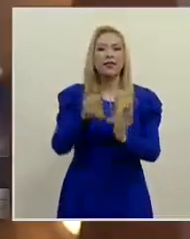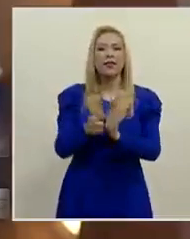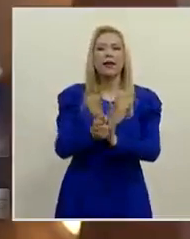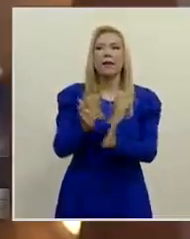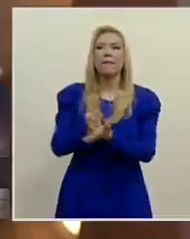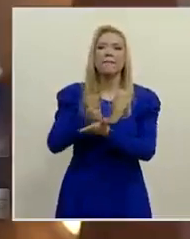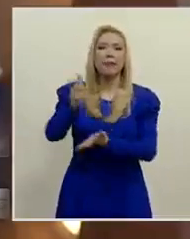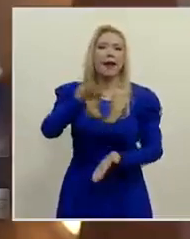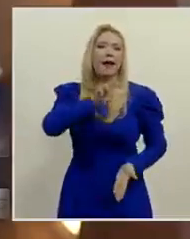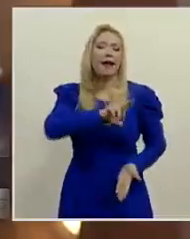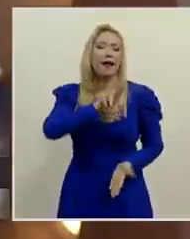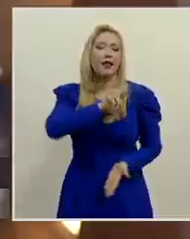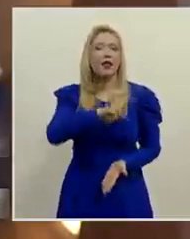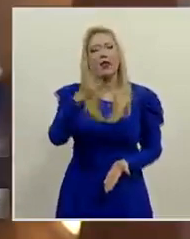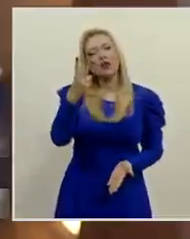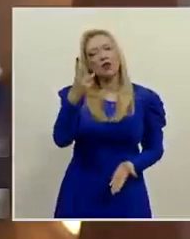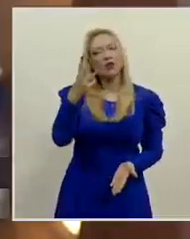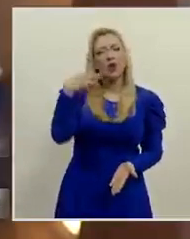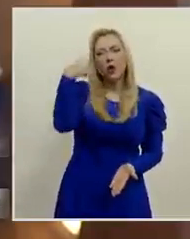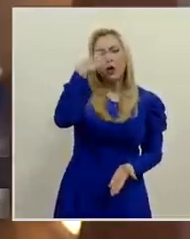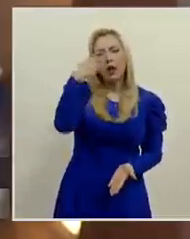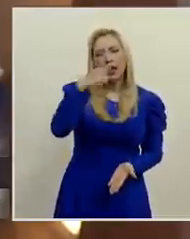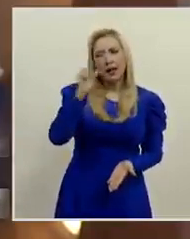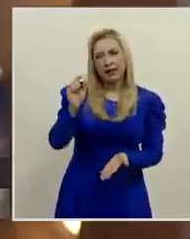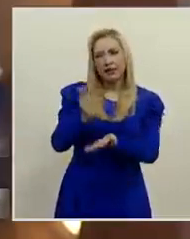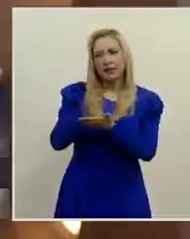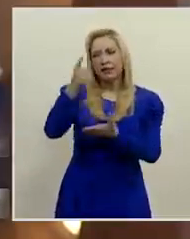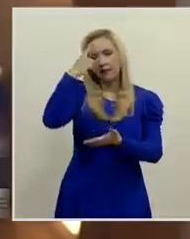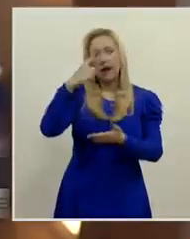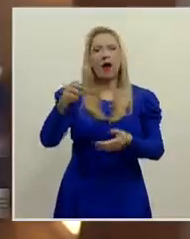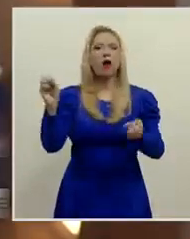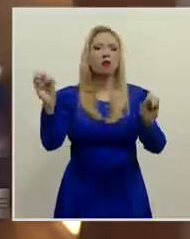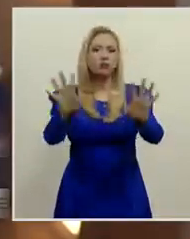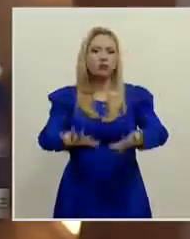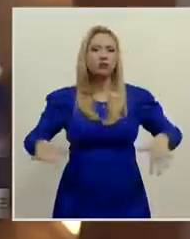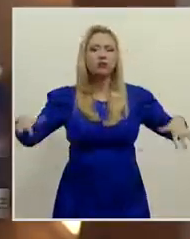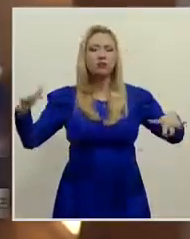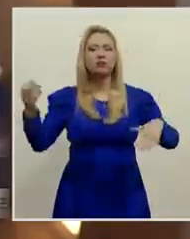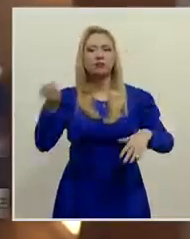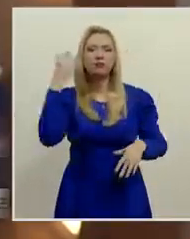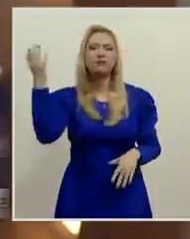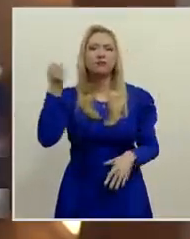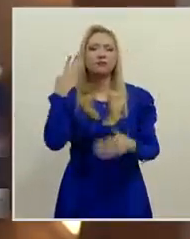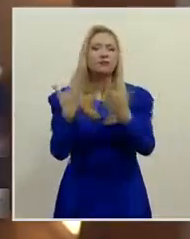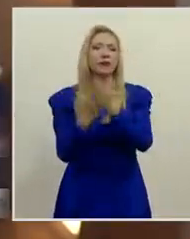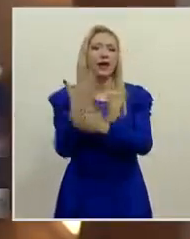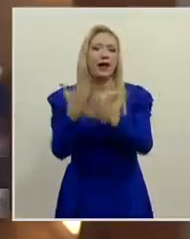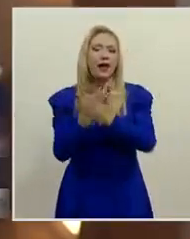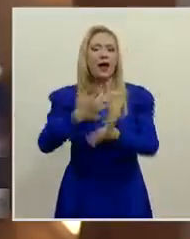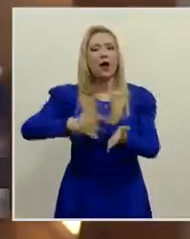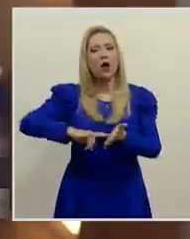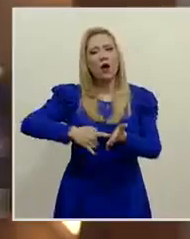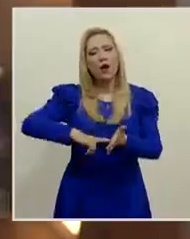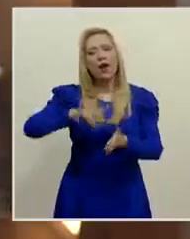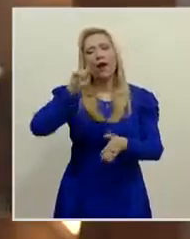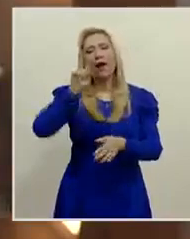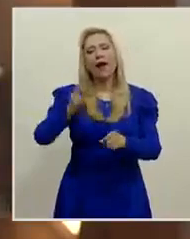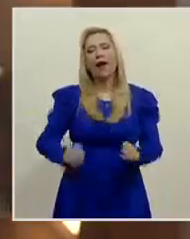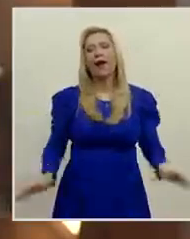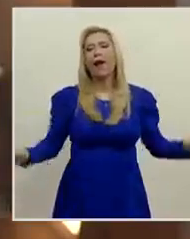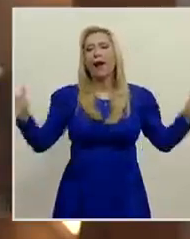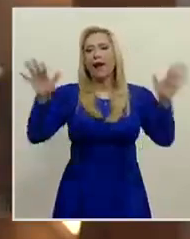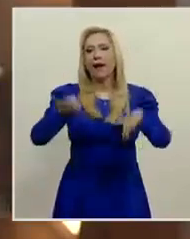contrataba dos o tres horas de ese espacio de la frecuencia en horas de la mañana para transmitir